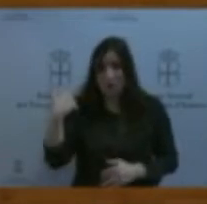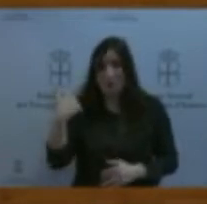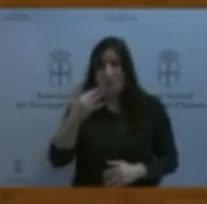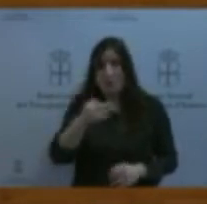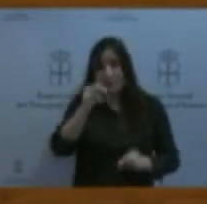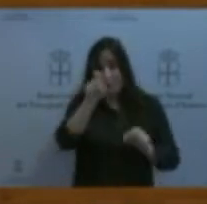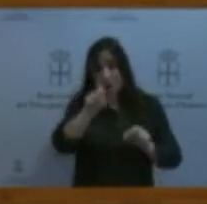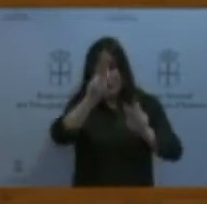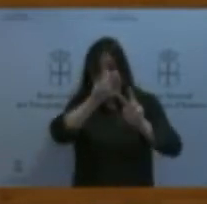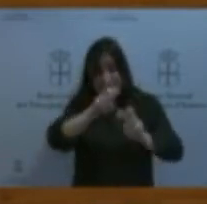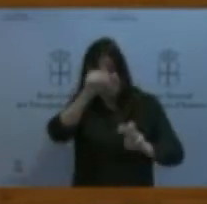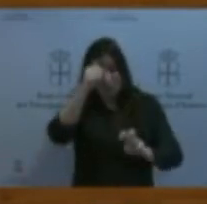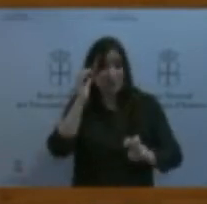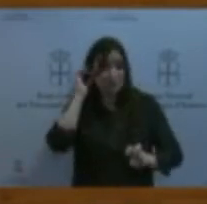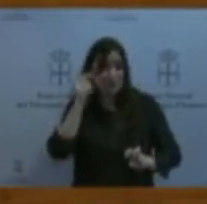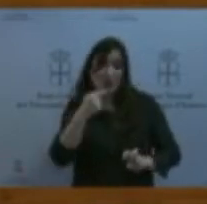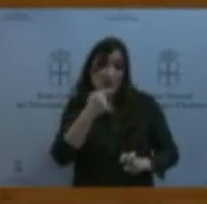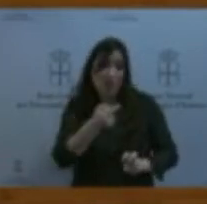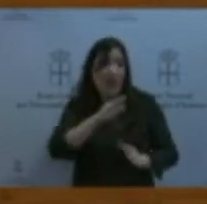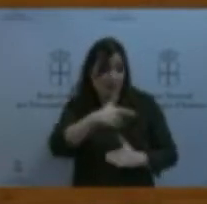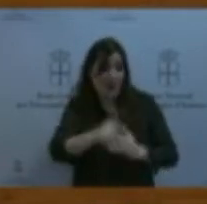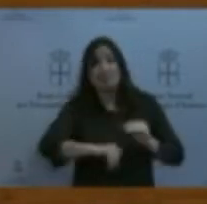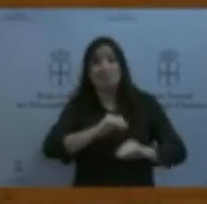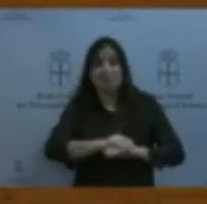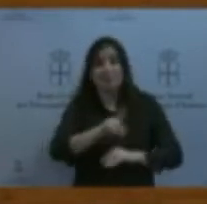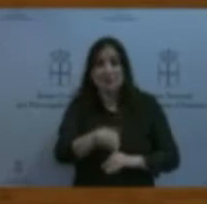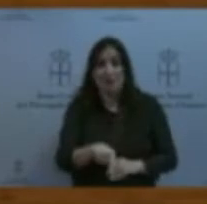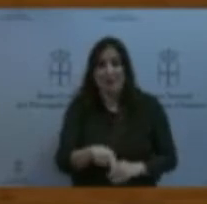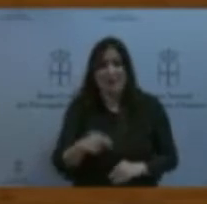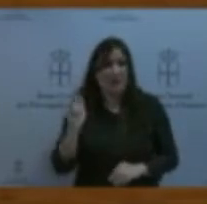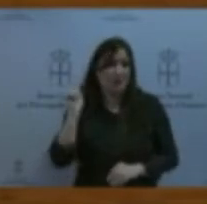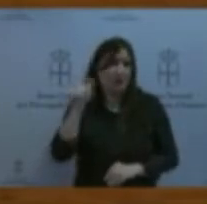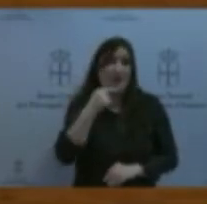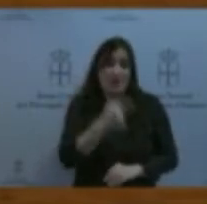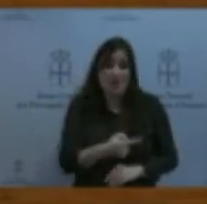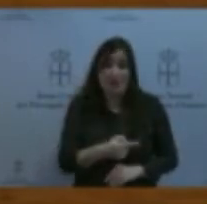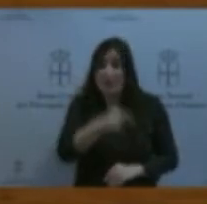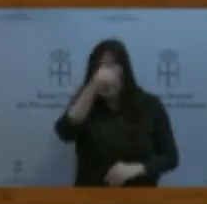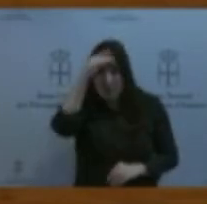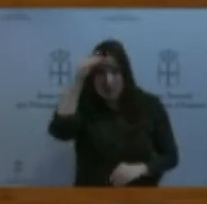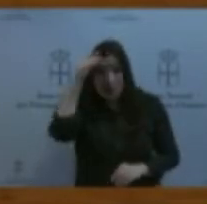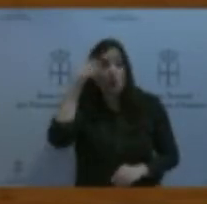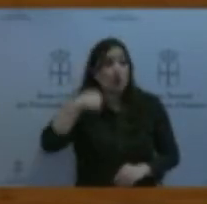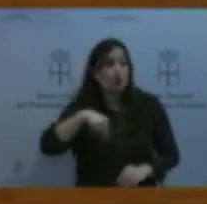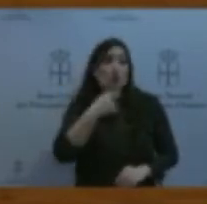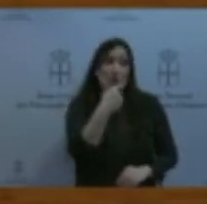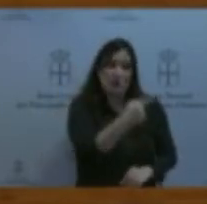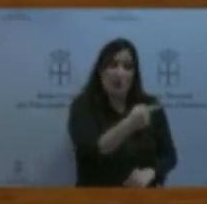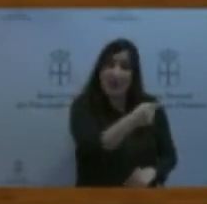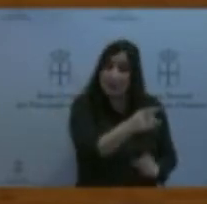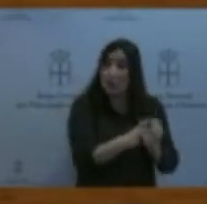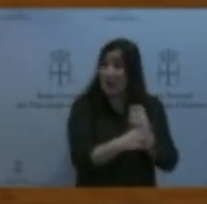en Asturias, así lo venían manifestando desde hacía meses. En el verano a usted le dijimos que ese retraso iba a provocar que se perdieran las ayudas